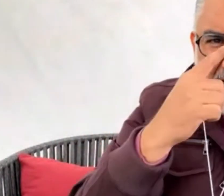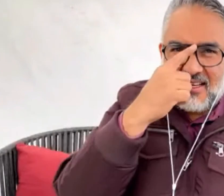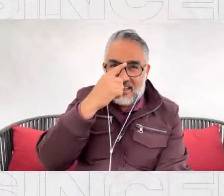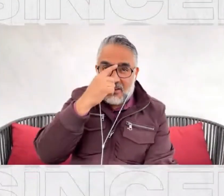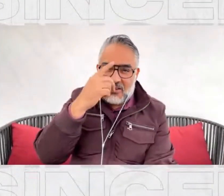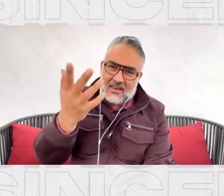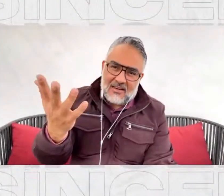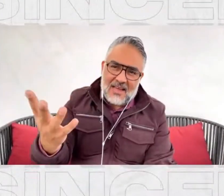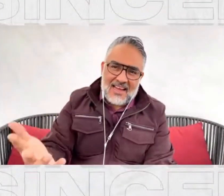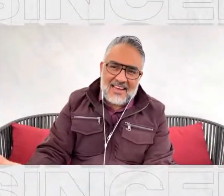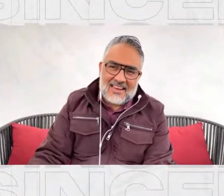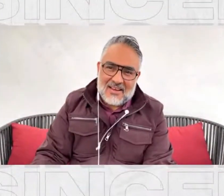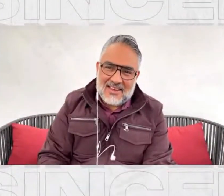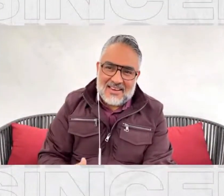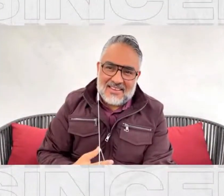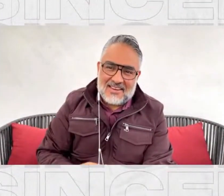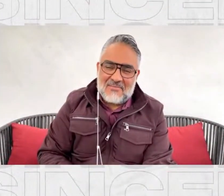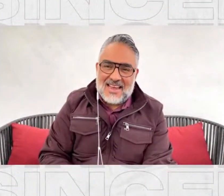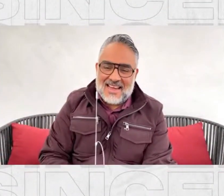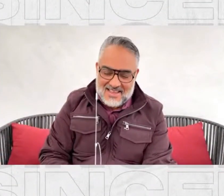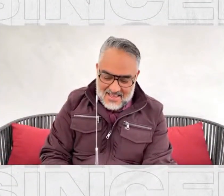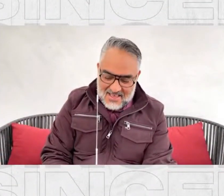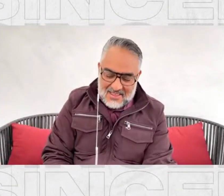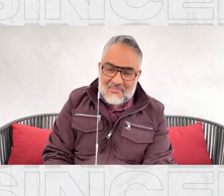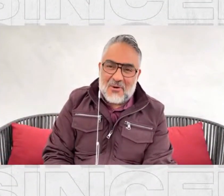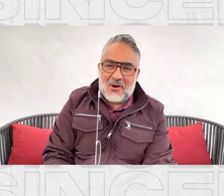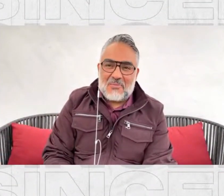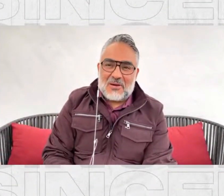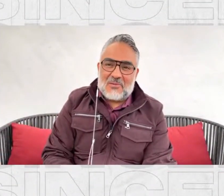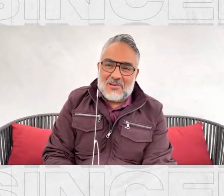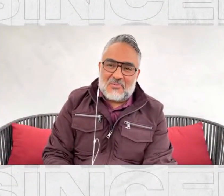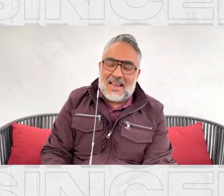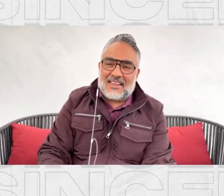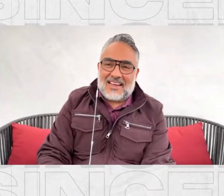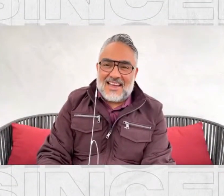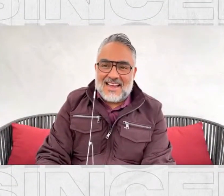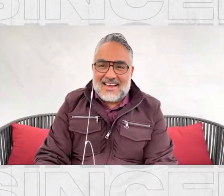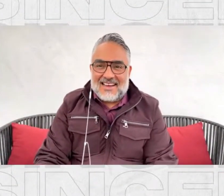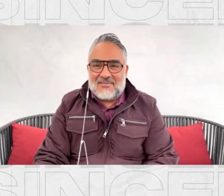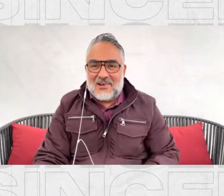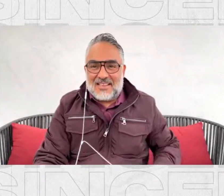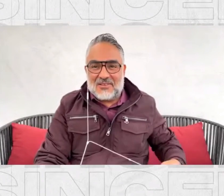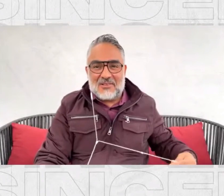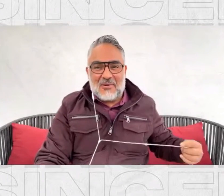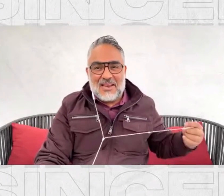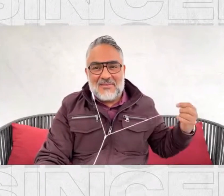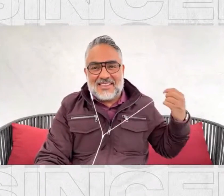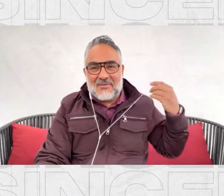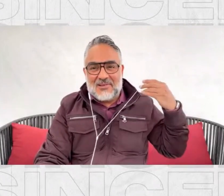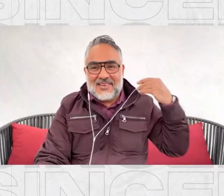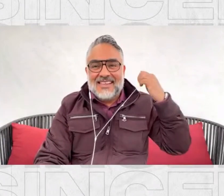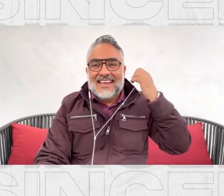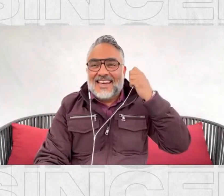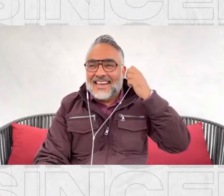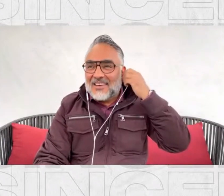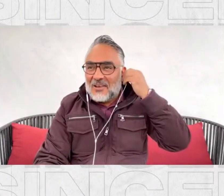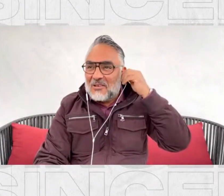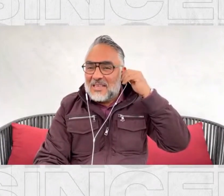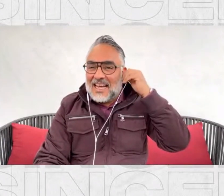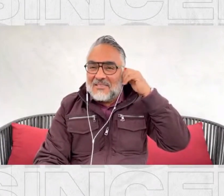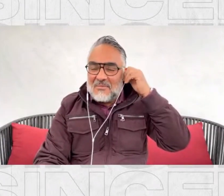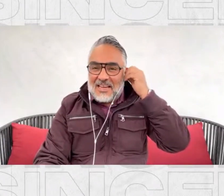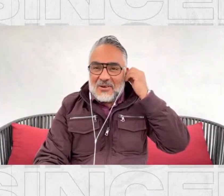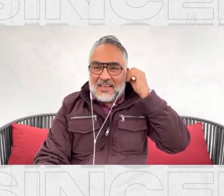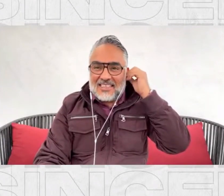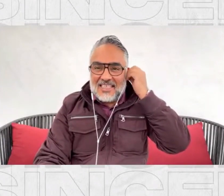es broma, y lo del viaje en Tren Maya tampoco, pero bueno, espérate que haya boletos disponibles, cabrón. Lo